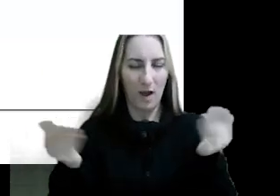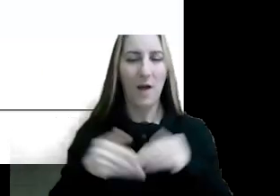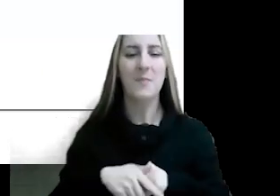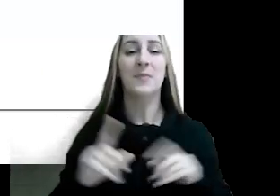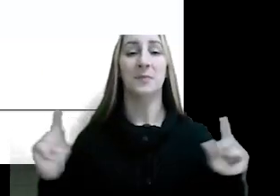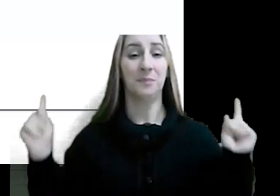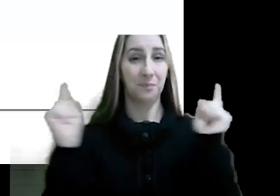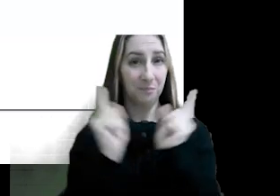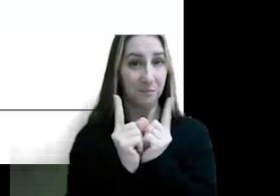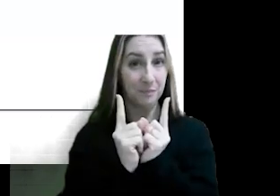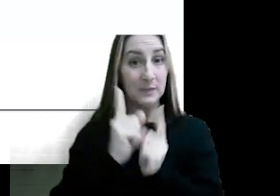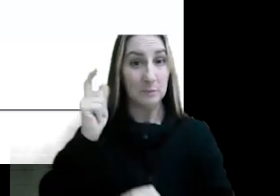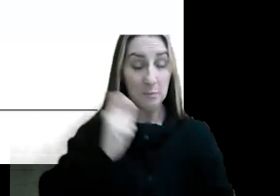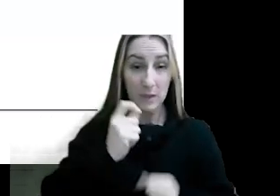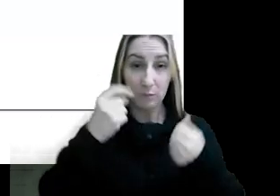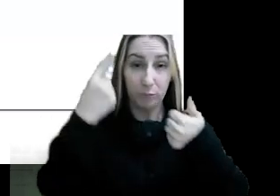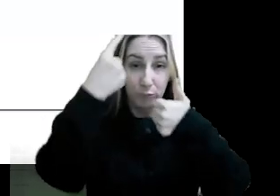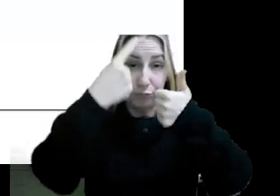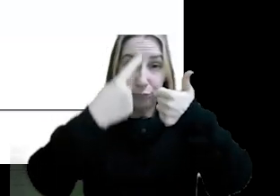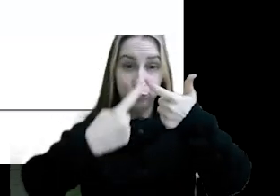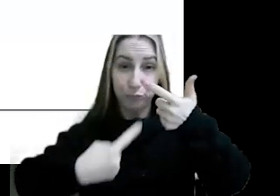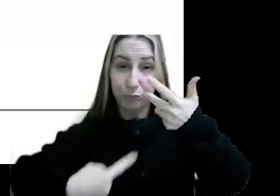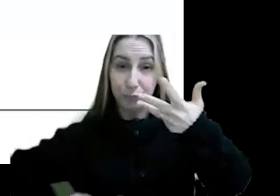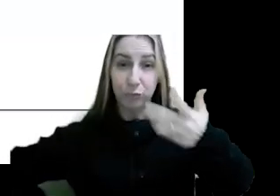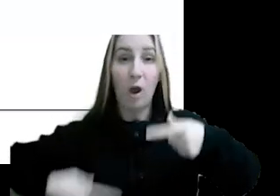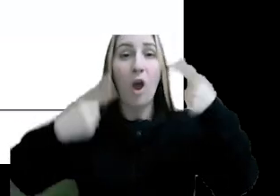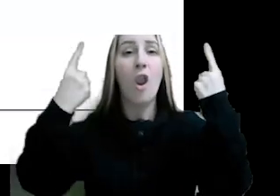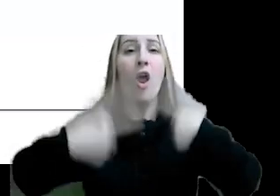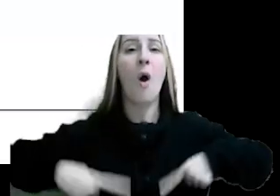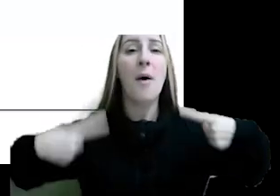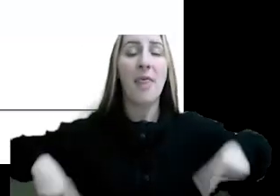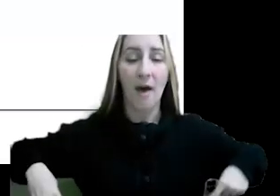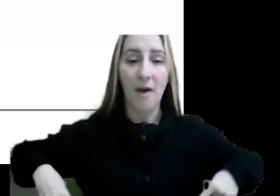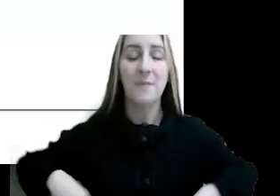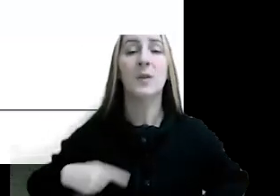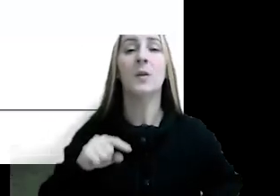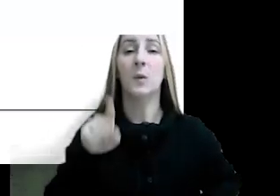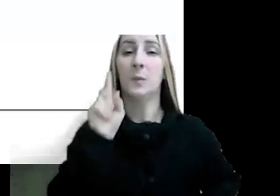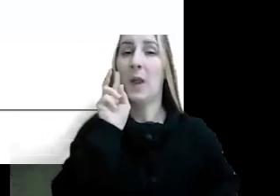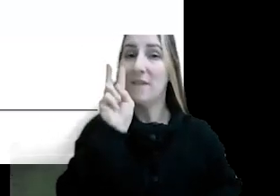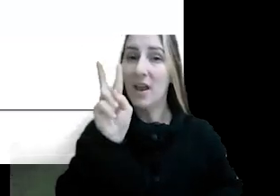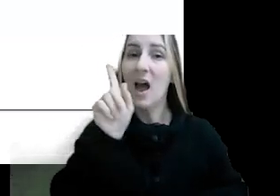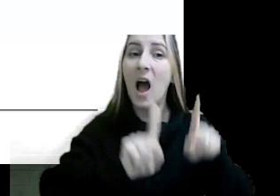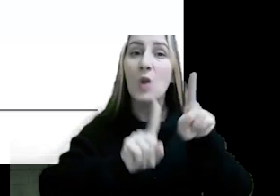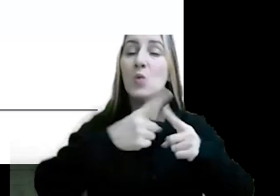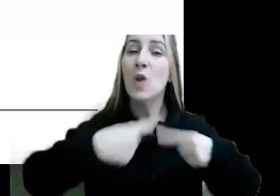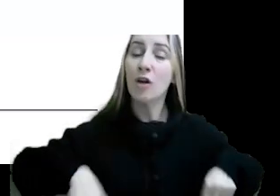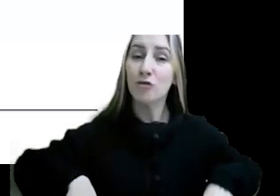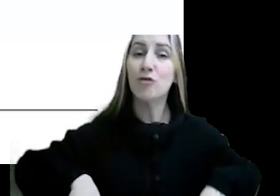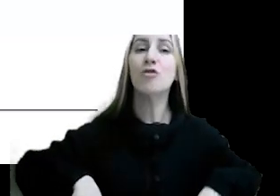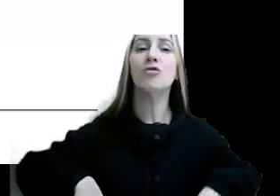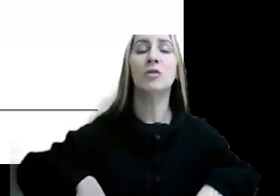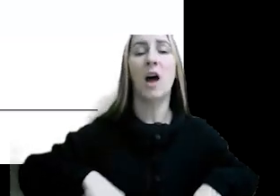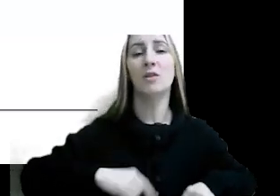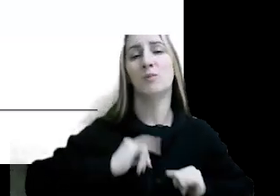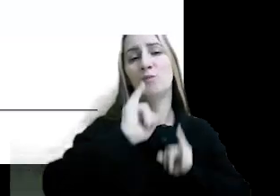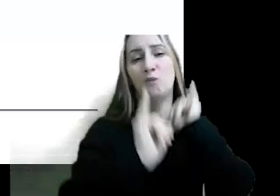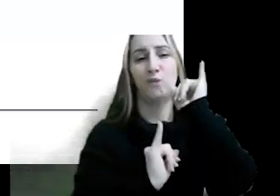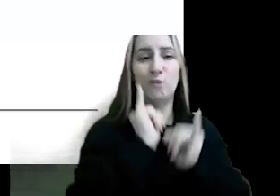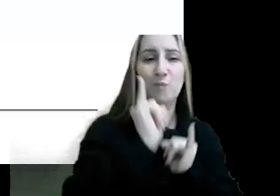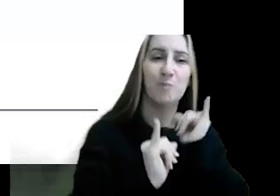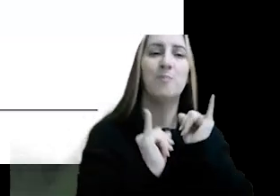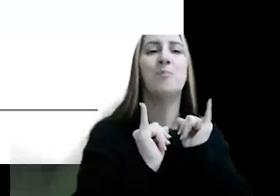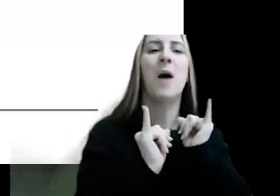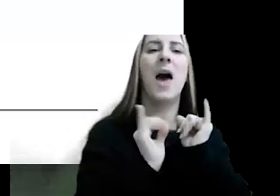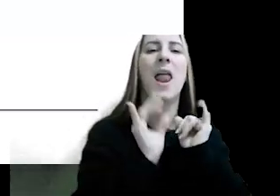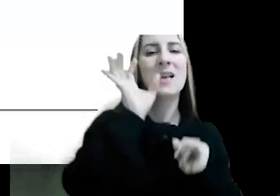es muy abundante, así que van a ver que algunas cuestiones las trato simplemente para que no pierdan la